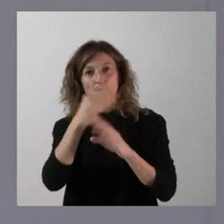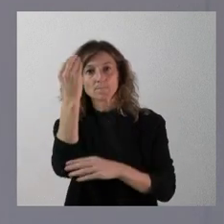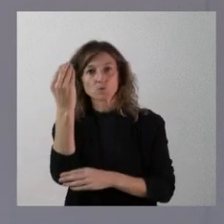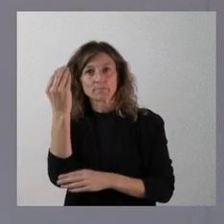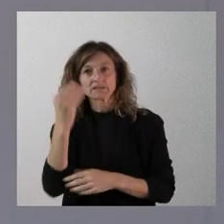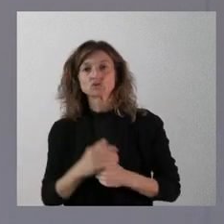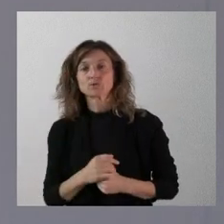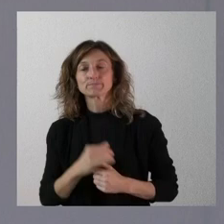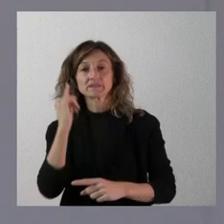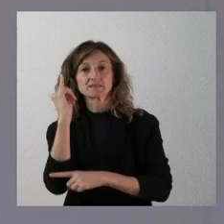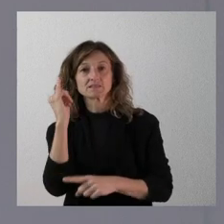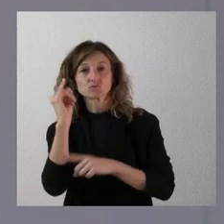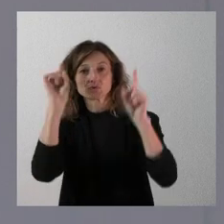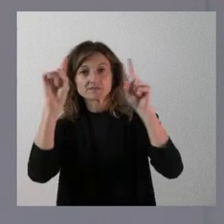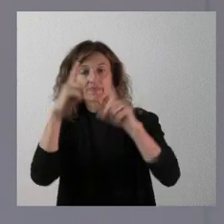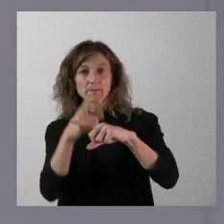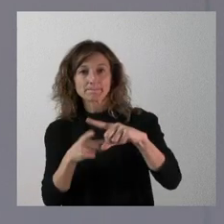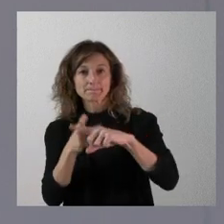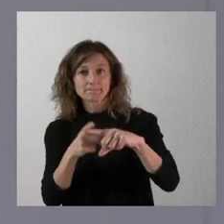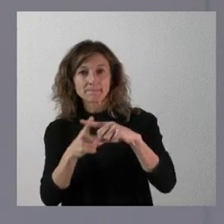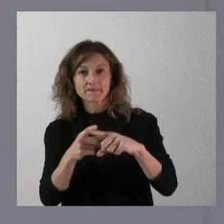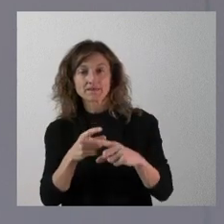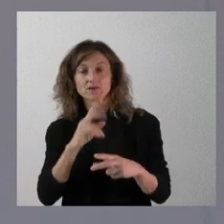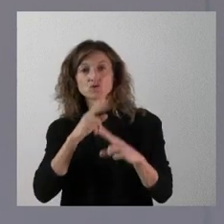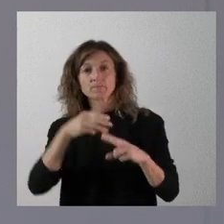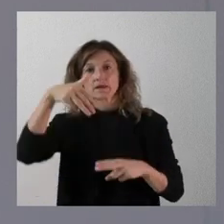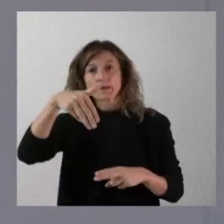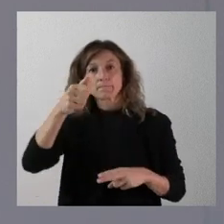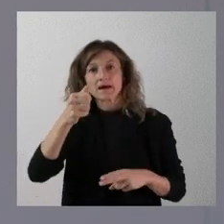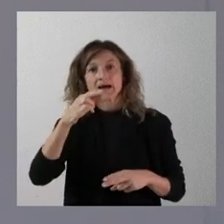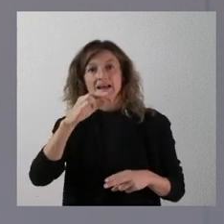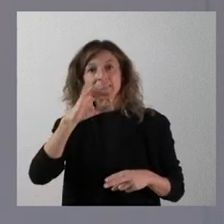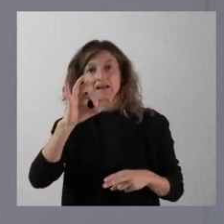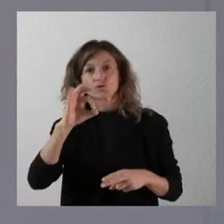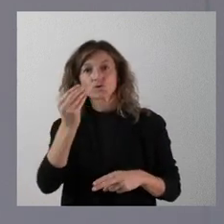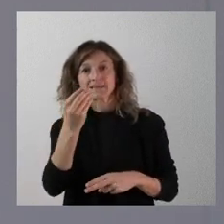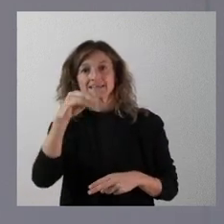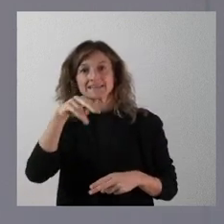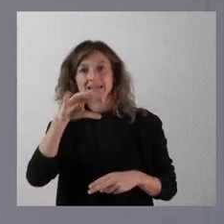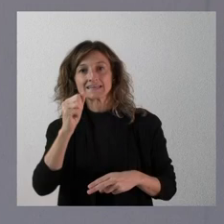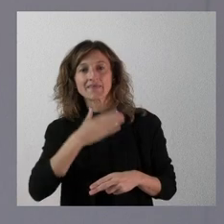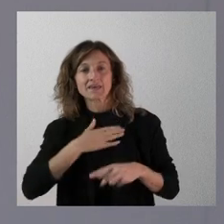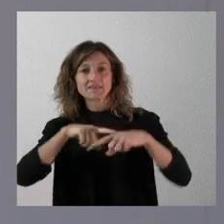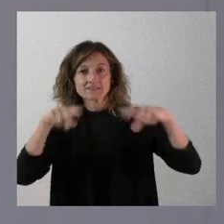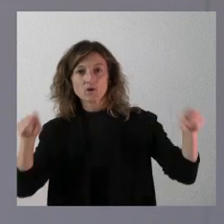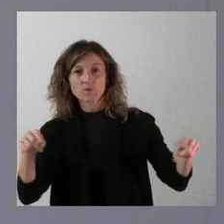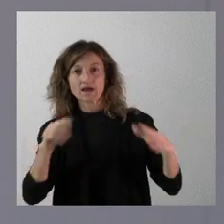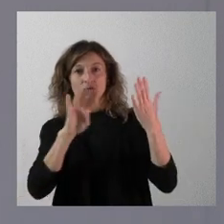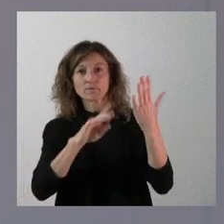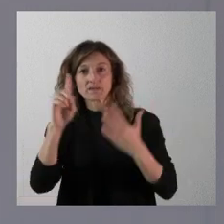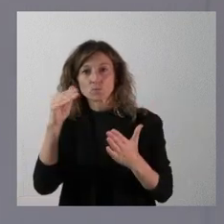el instituto de enseñanza media Mariano Quintanilla en Segovia 90.000 euros para las actuaciones